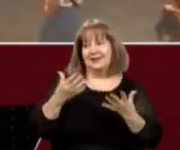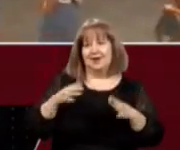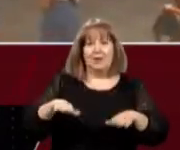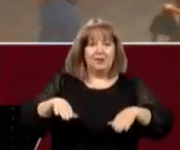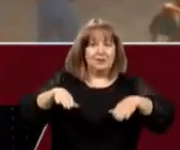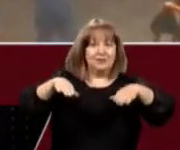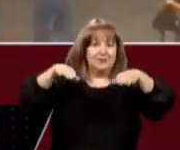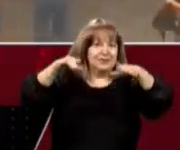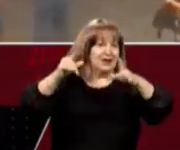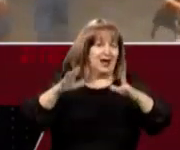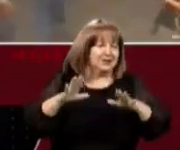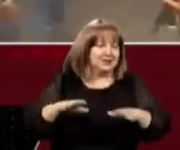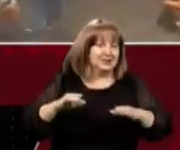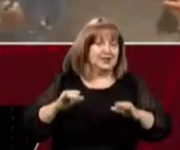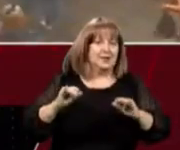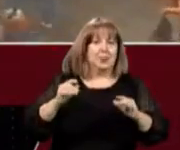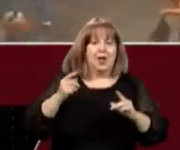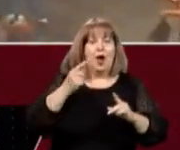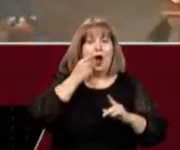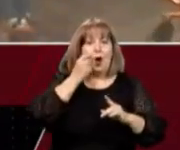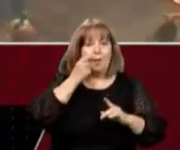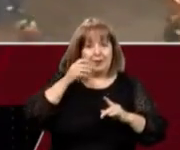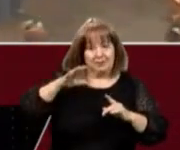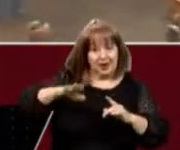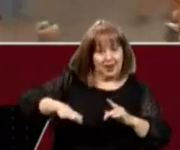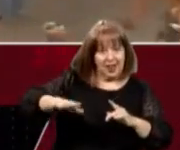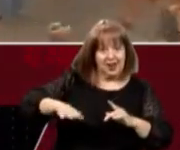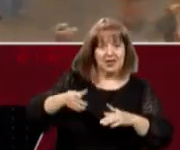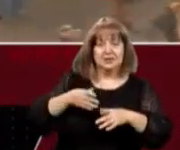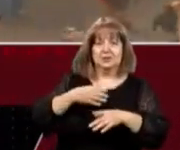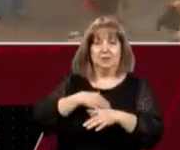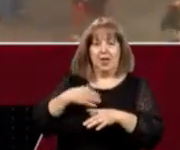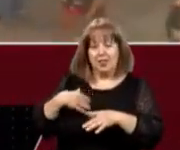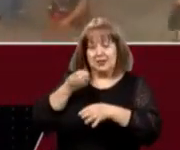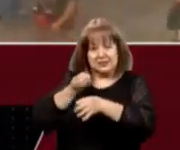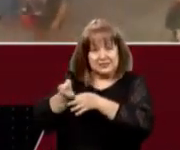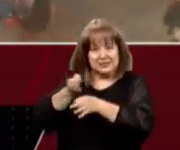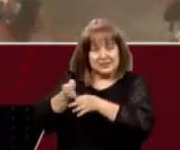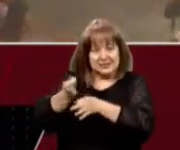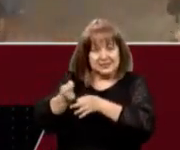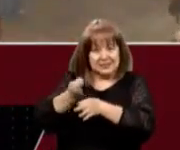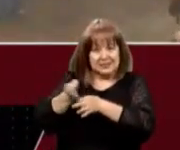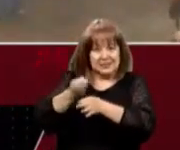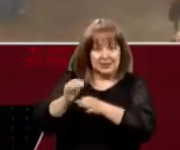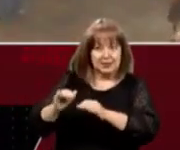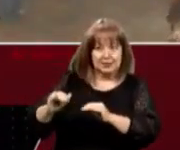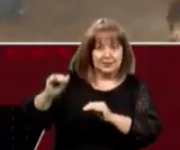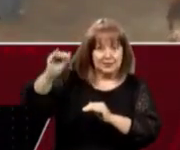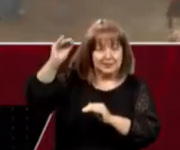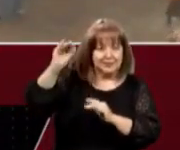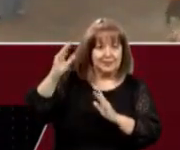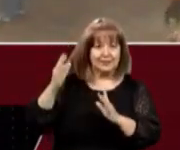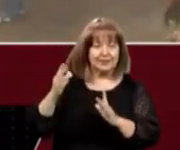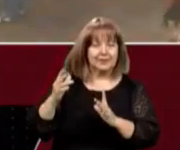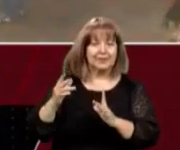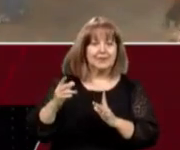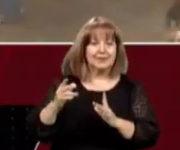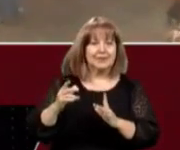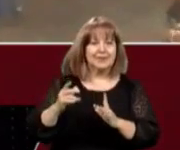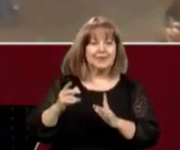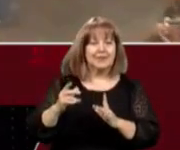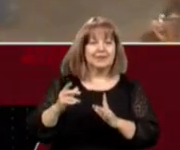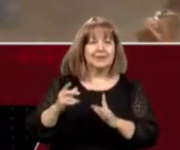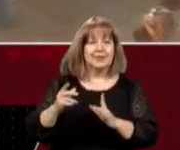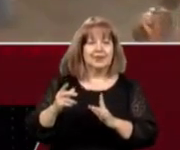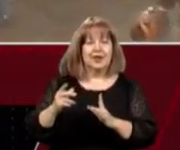y le internalizan desde chicos, muchos hombres. Incluso en nuestra edad todavía pasa, por ahí das menos, por ahí hay muchos hombres eso, que lo entienden de